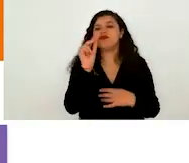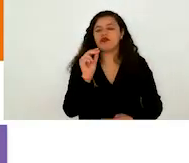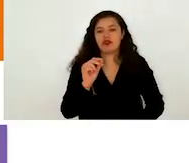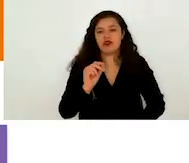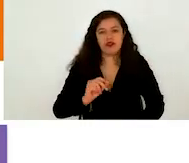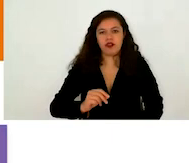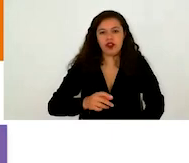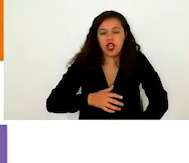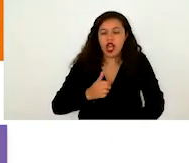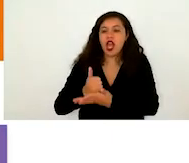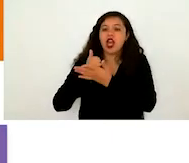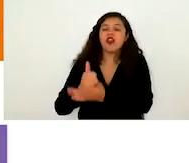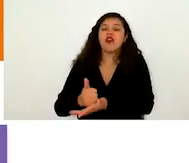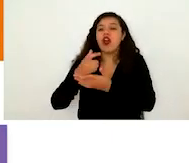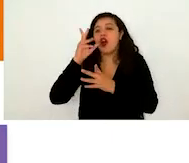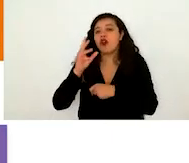soluciones prematuras